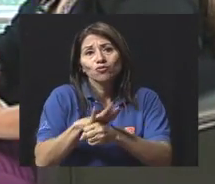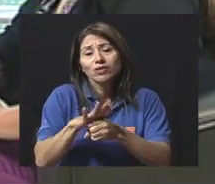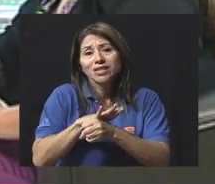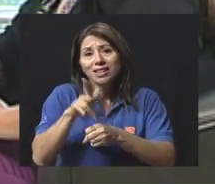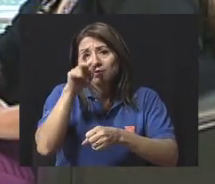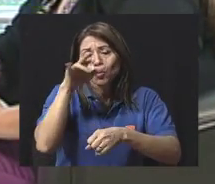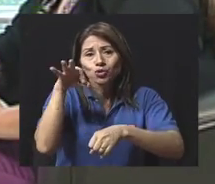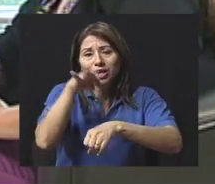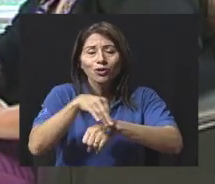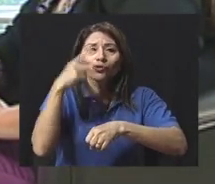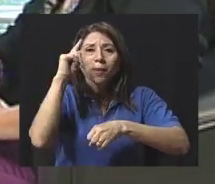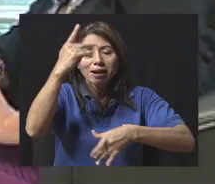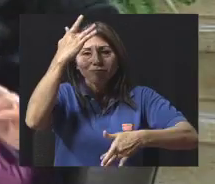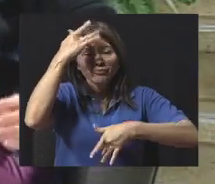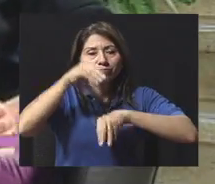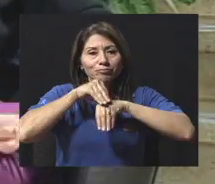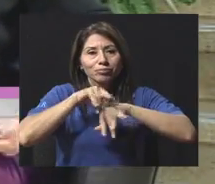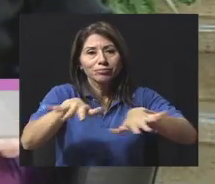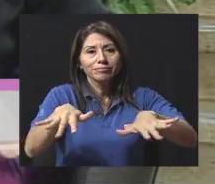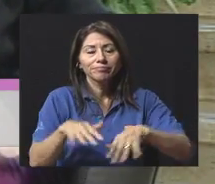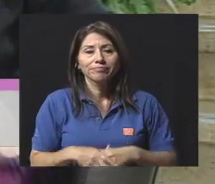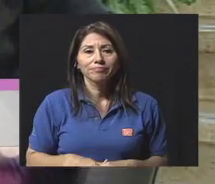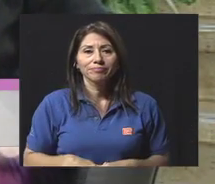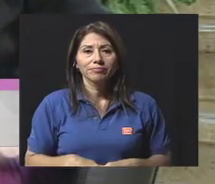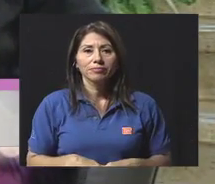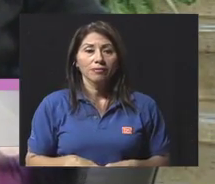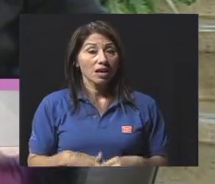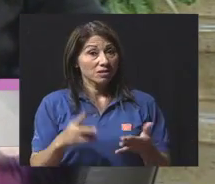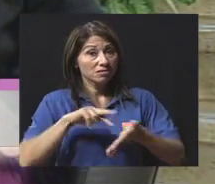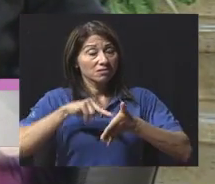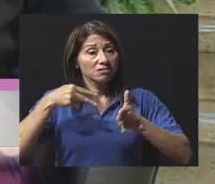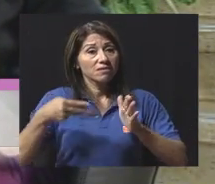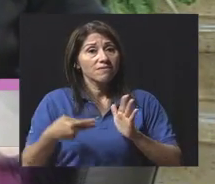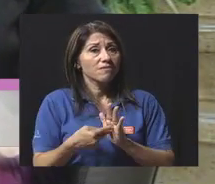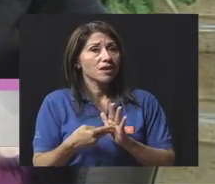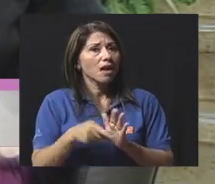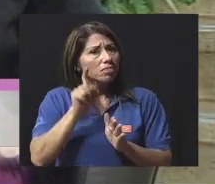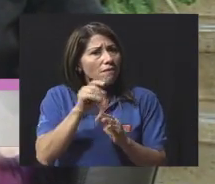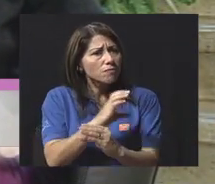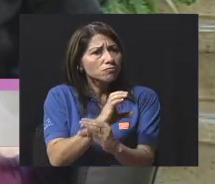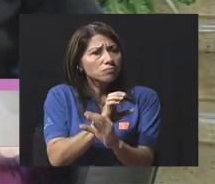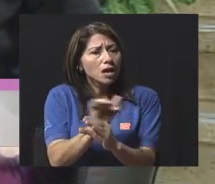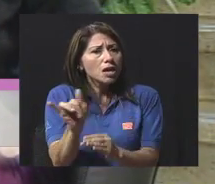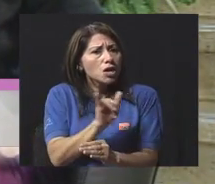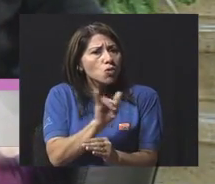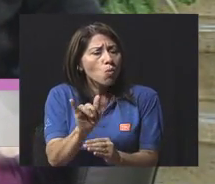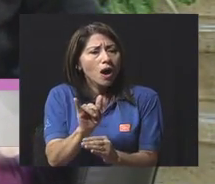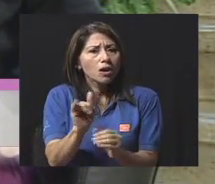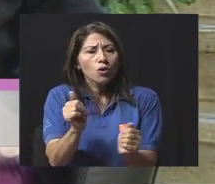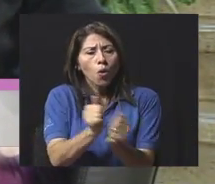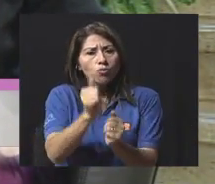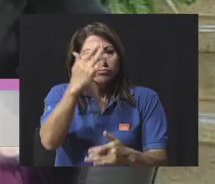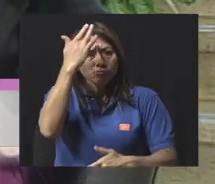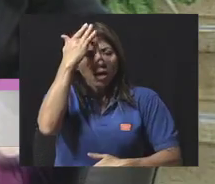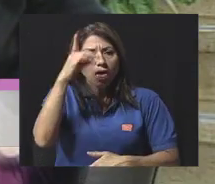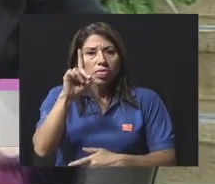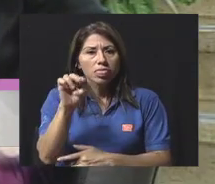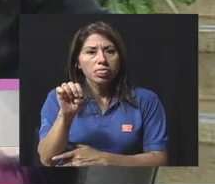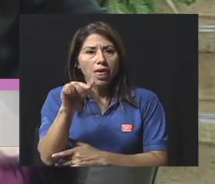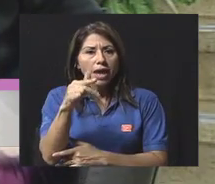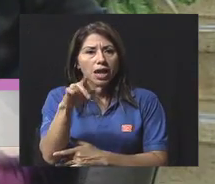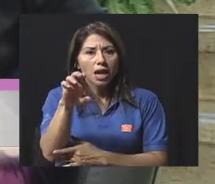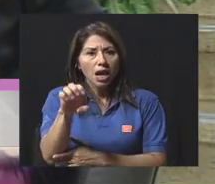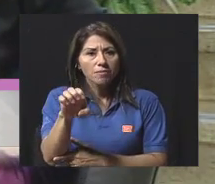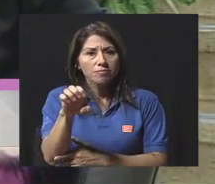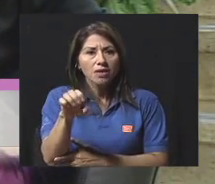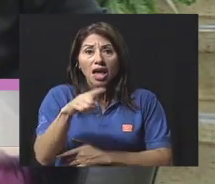para garantizar una transmisión sería Don olger Entonces igual las medidas como era con el dengue de estar este